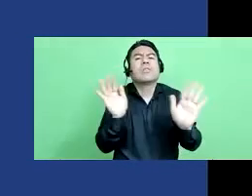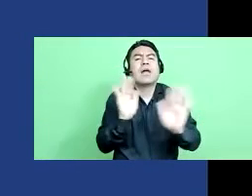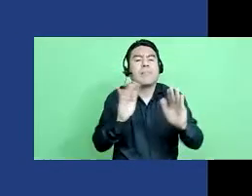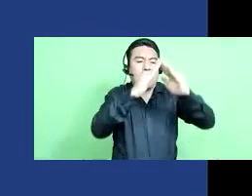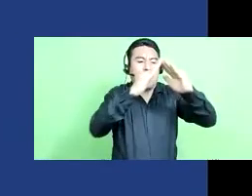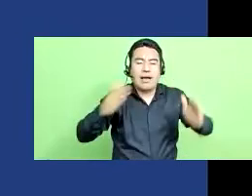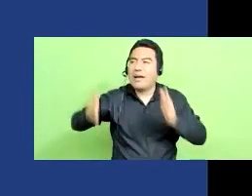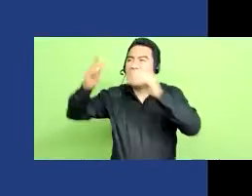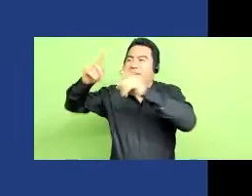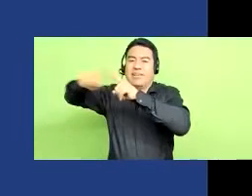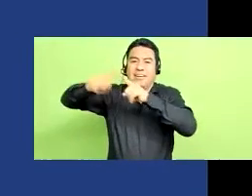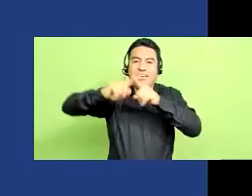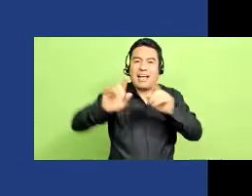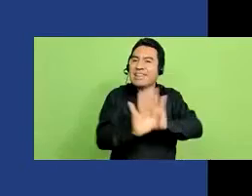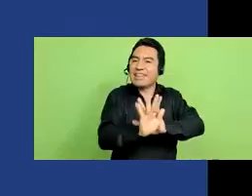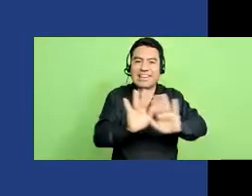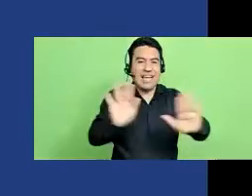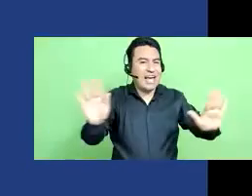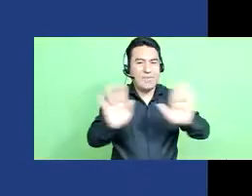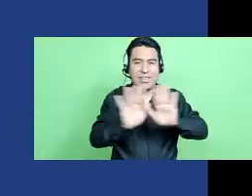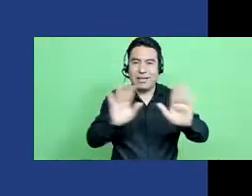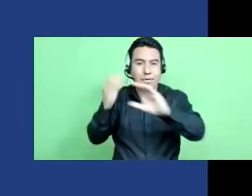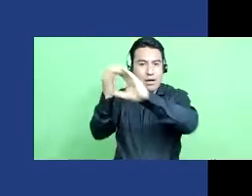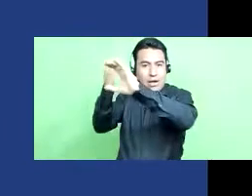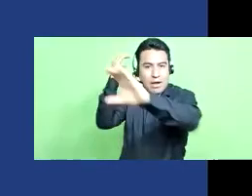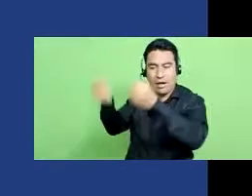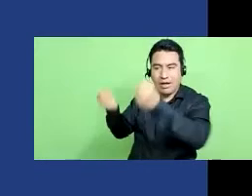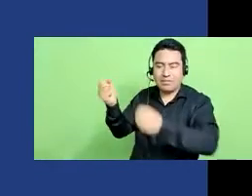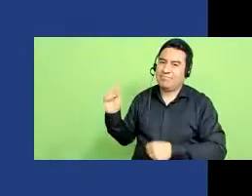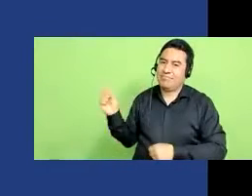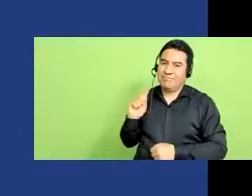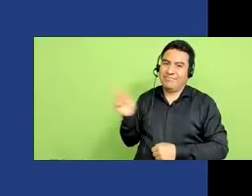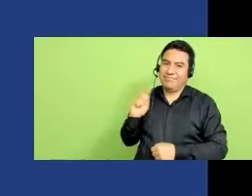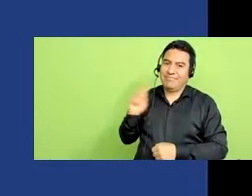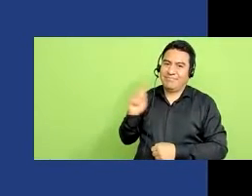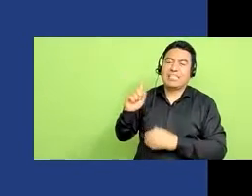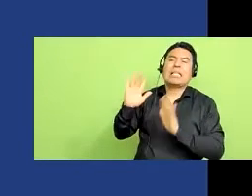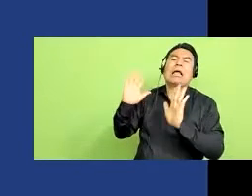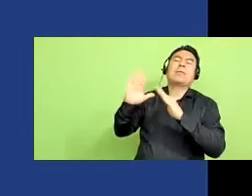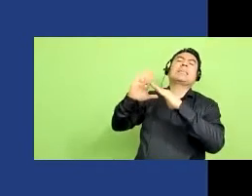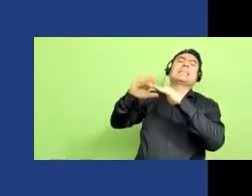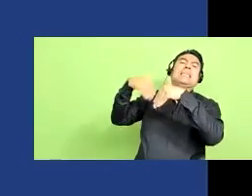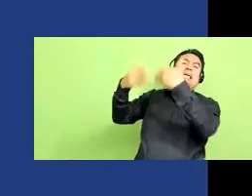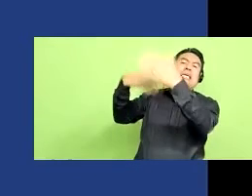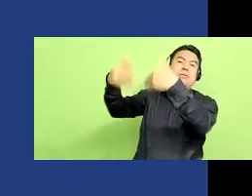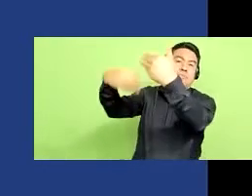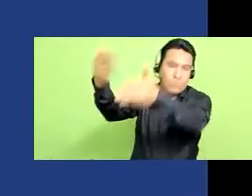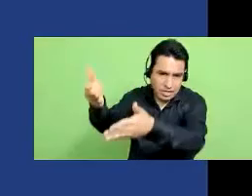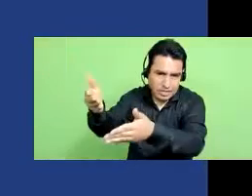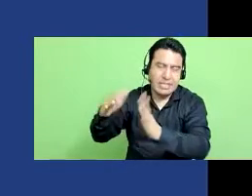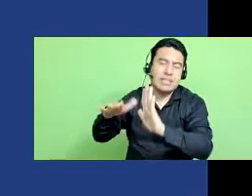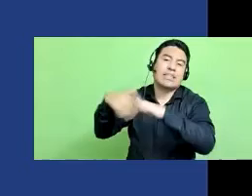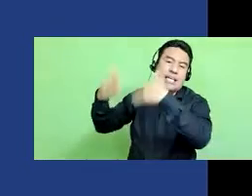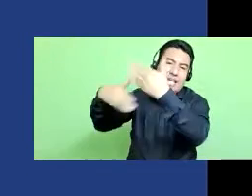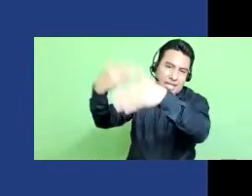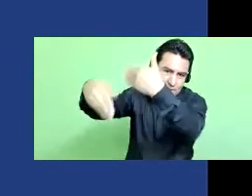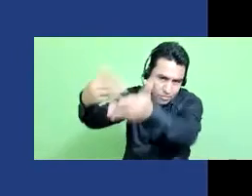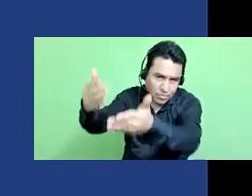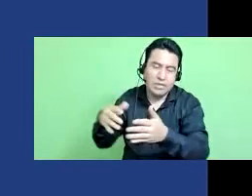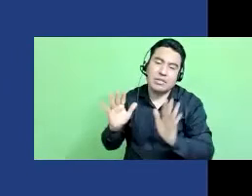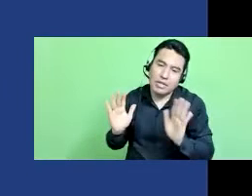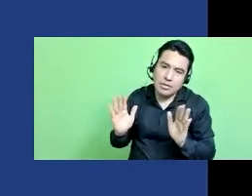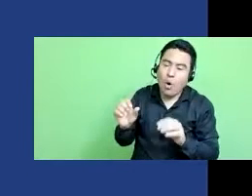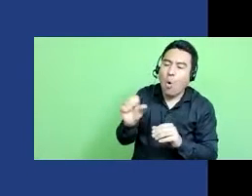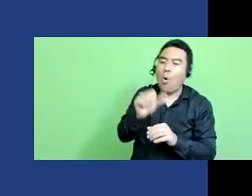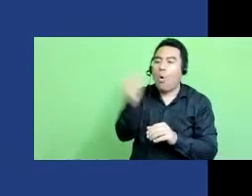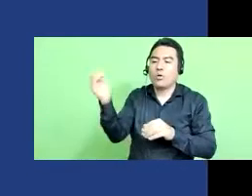ya más adelante dentro de las de los objetivos que tiene esta dirección es poder hacer modificatoria por ejemplo bajo